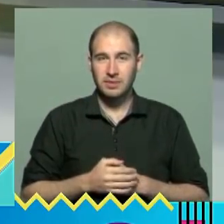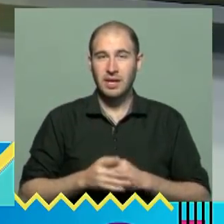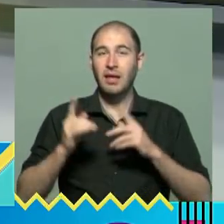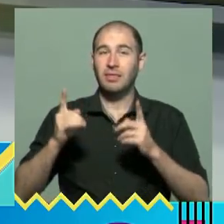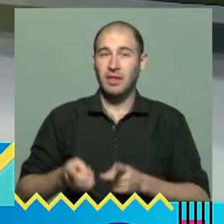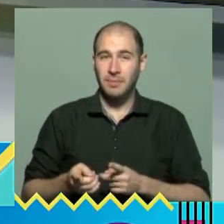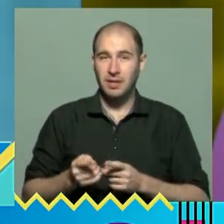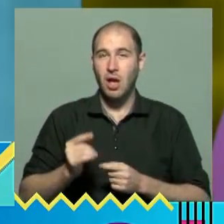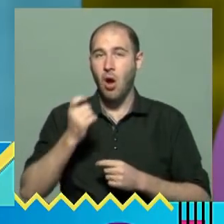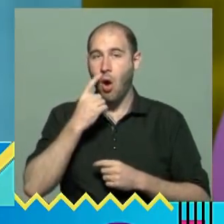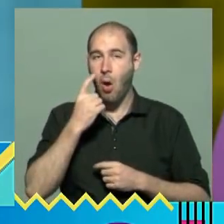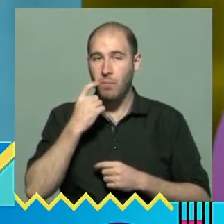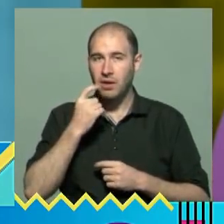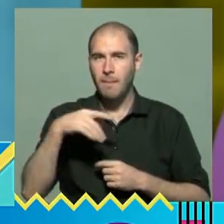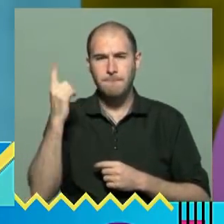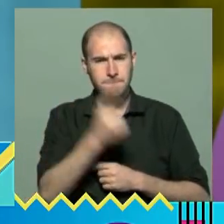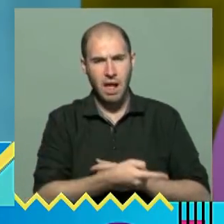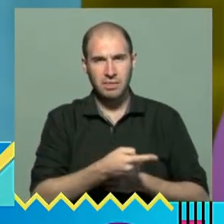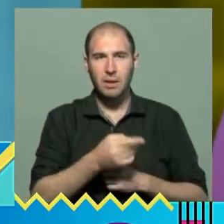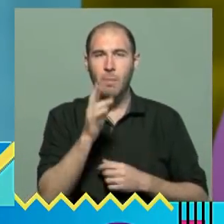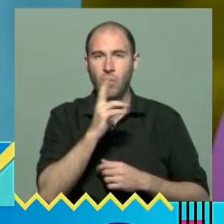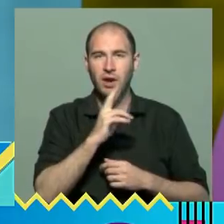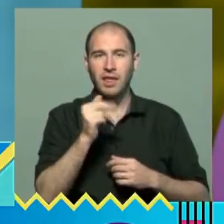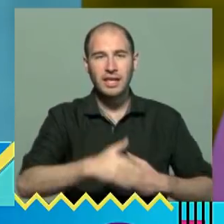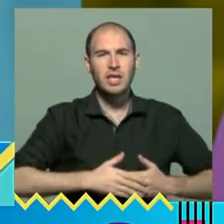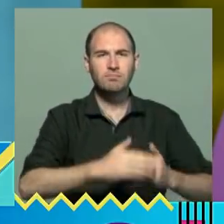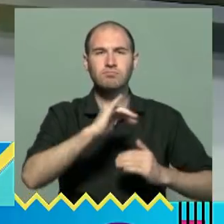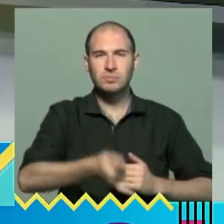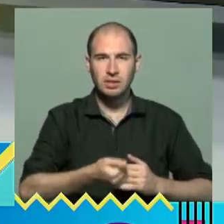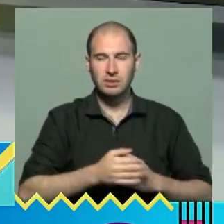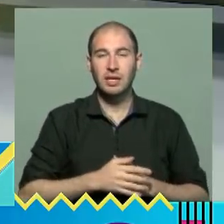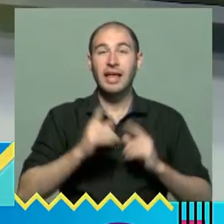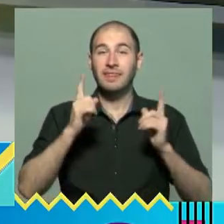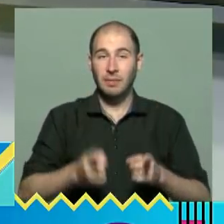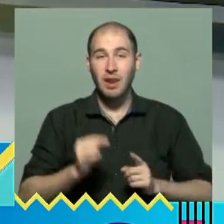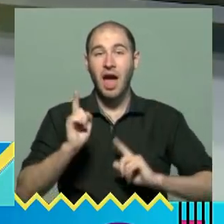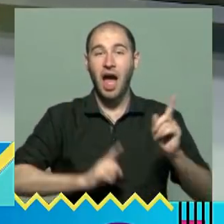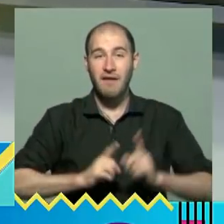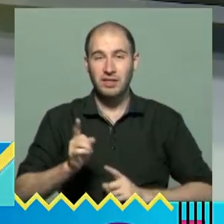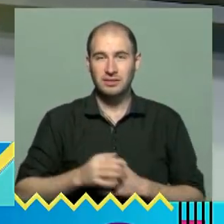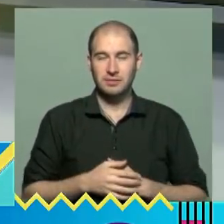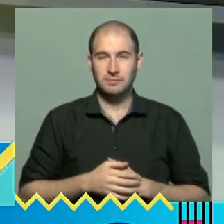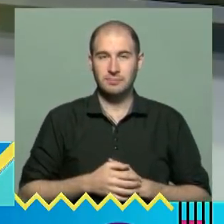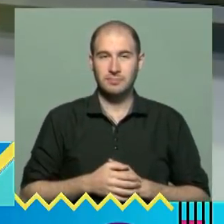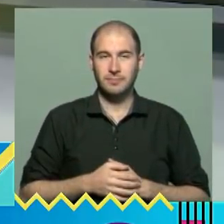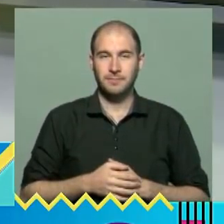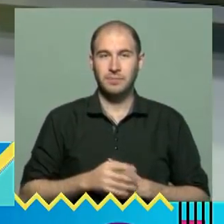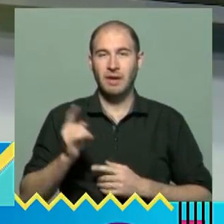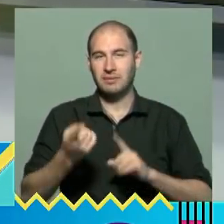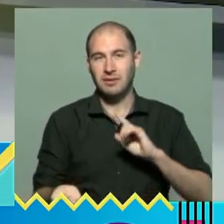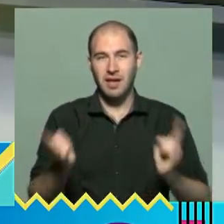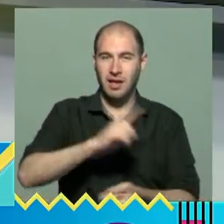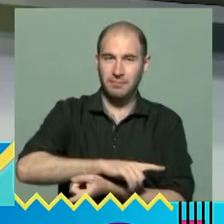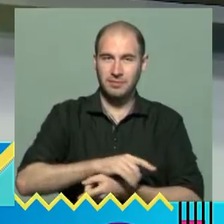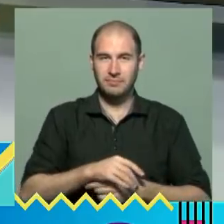también de hombres que obligan, si se quiere, a mujeres a tener a sus hijos, eso es real, y también a veces pasa por un poco al revés.